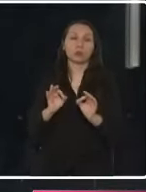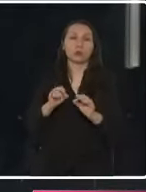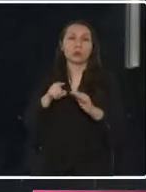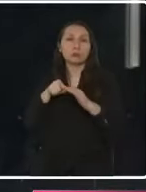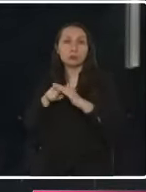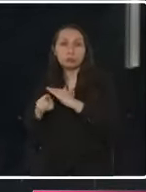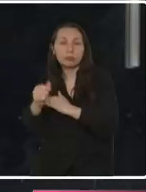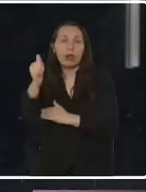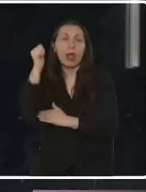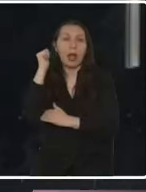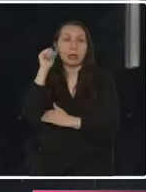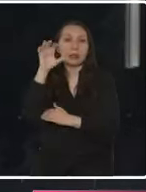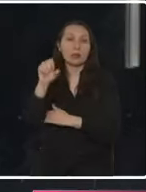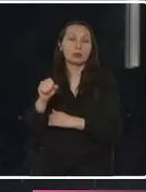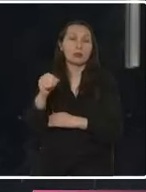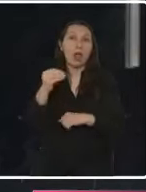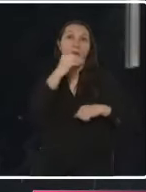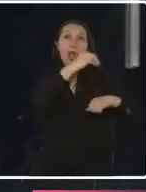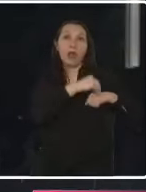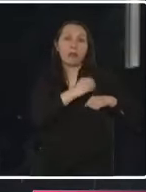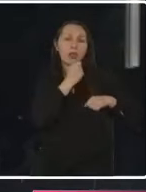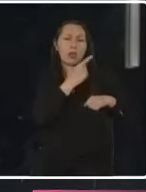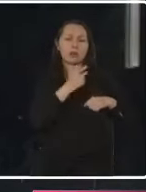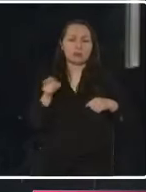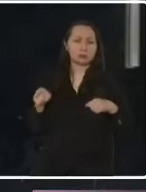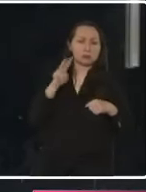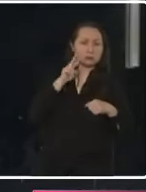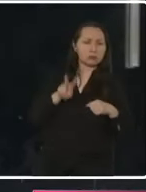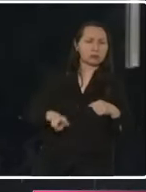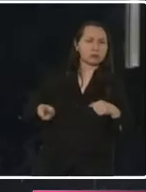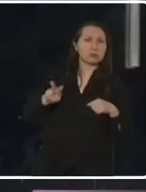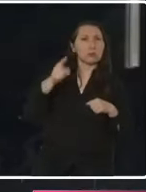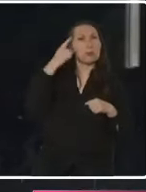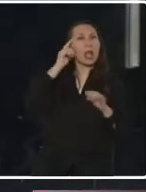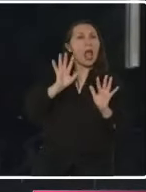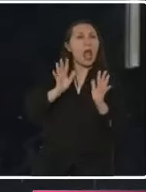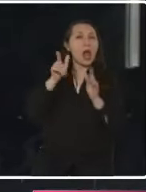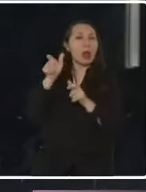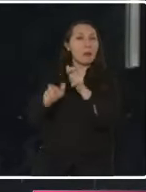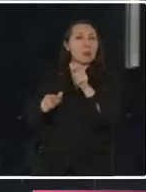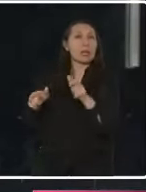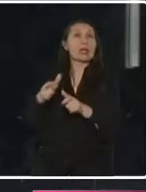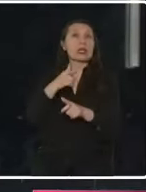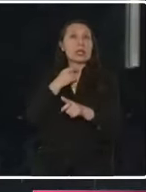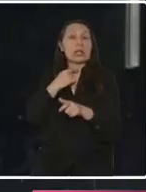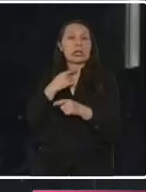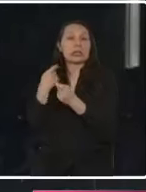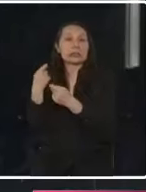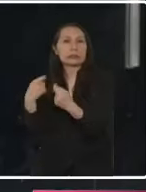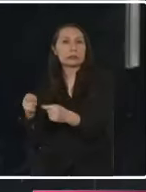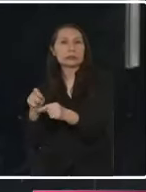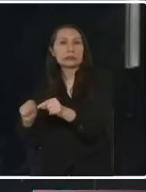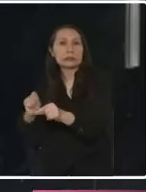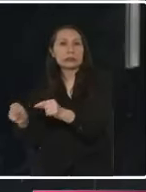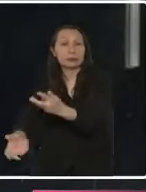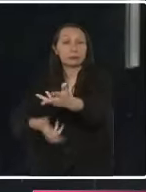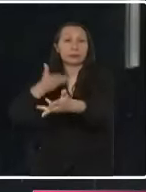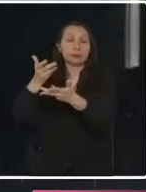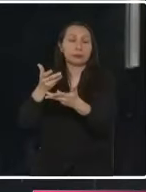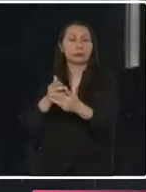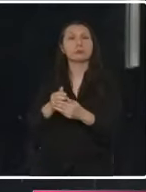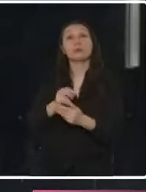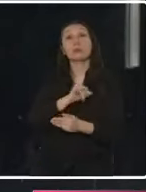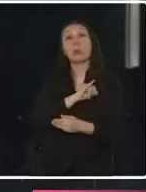operación del día de ayer. Se recibió una denuncia de un comportamiento que hacía pensar que podían ser personas que estaban intentando activar un